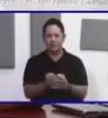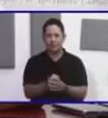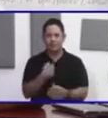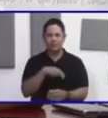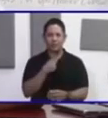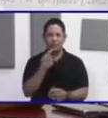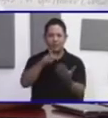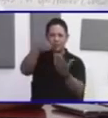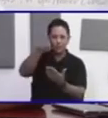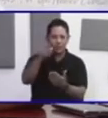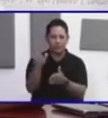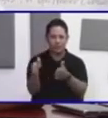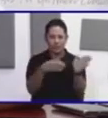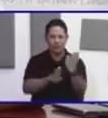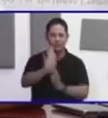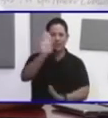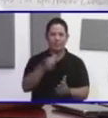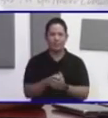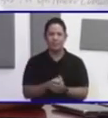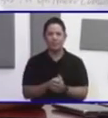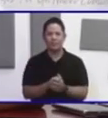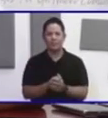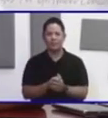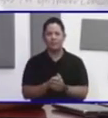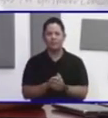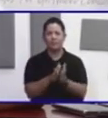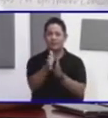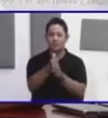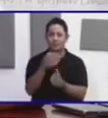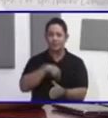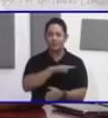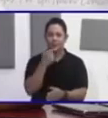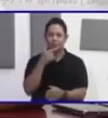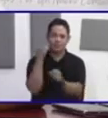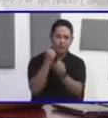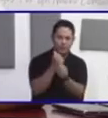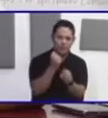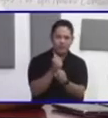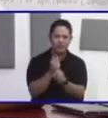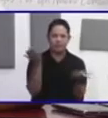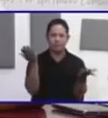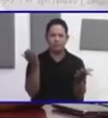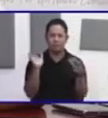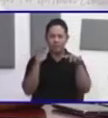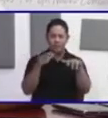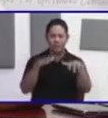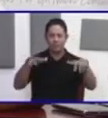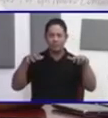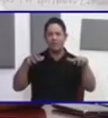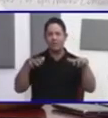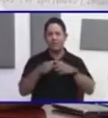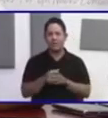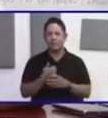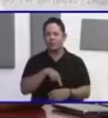aprobado en el plan de desarrollo. Es decir que hemos venido trabajando con la Asamblea el tema y